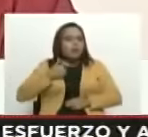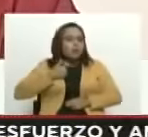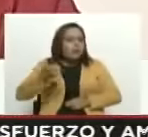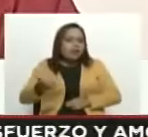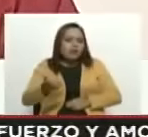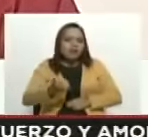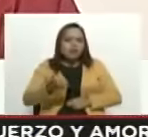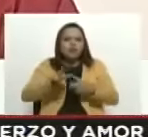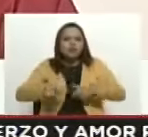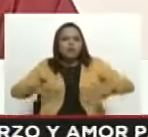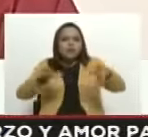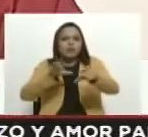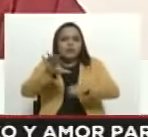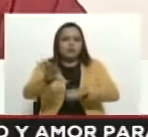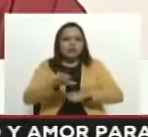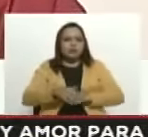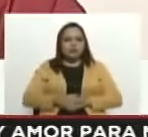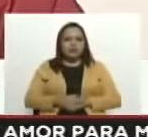país.